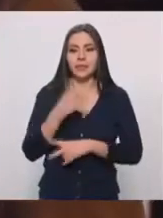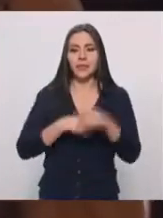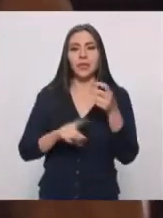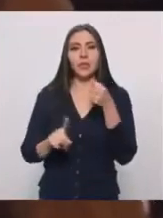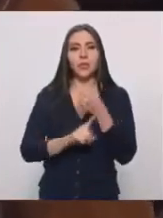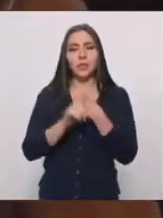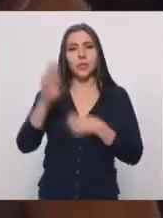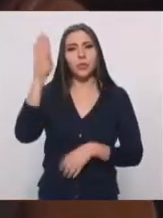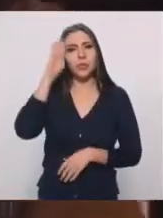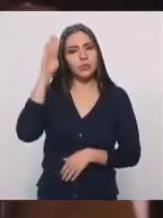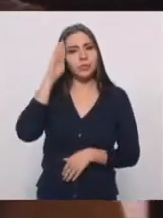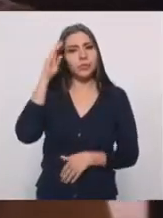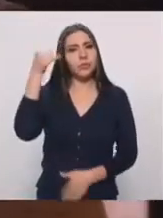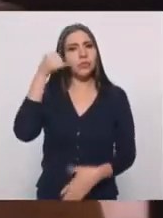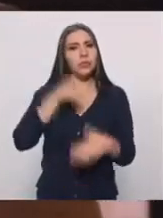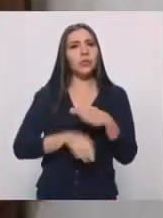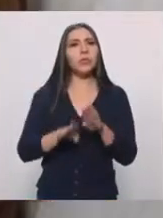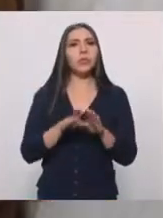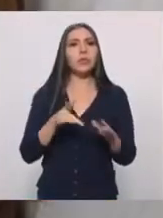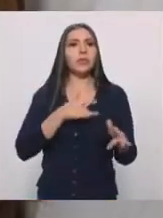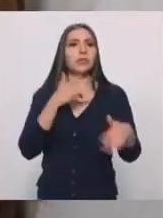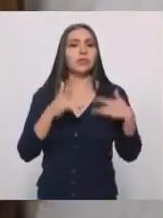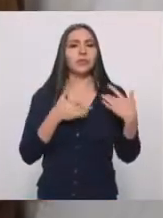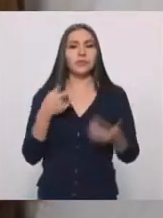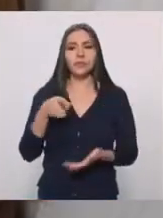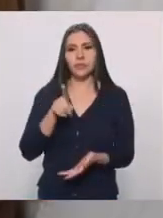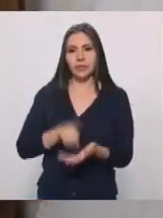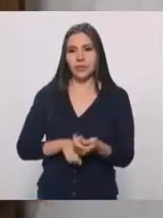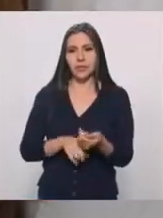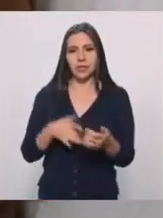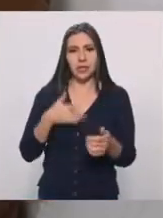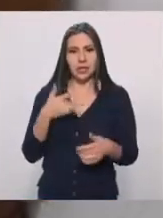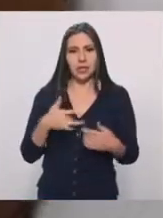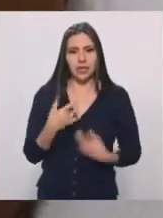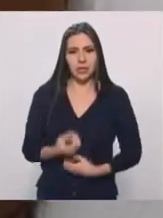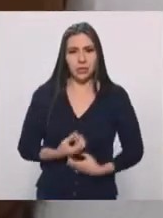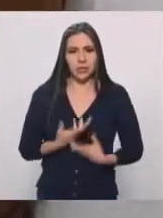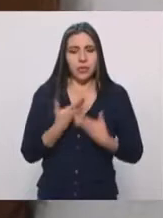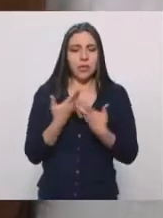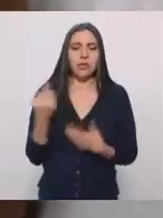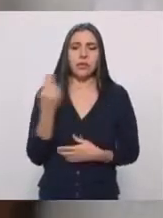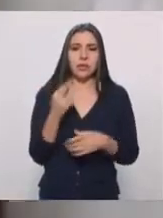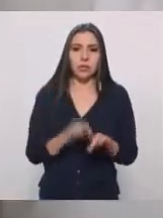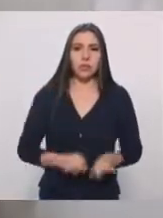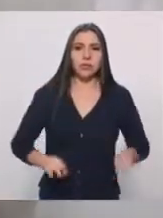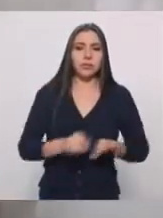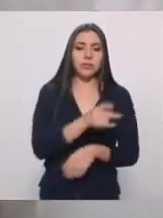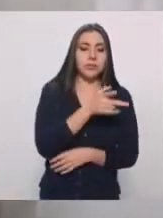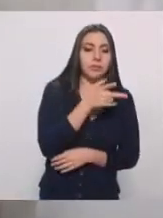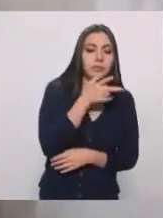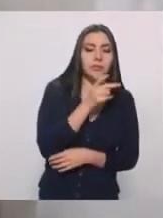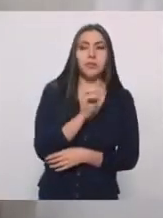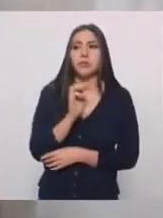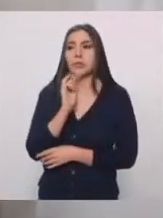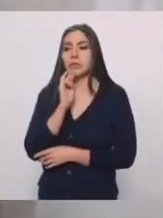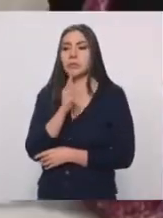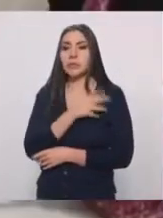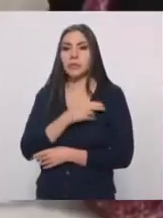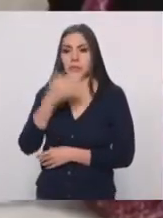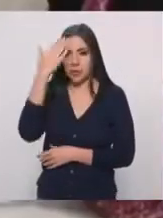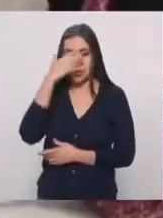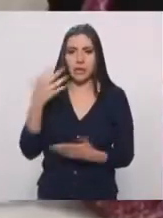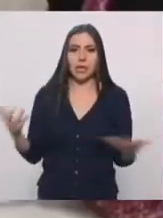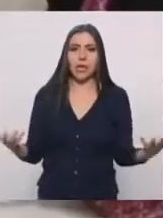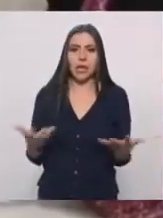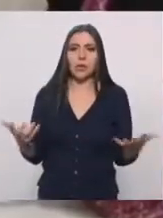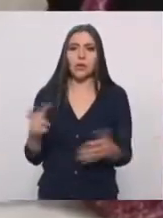profundamente su estabilidad emocional y es importante que tanto padres como hijos sepan qué hacer cuando nos enfrentamos a